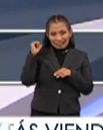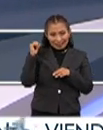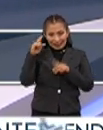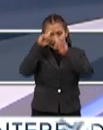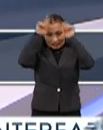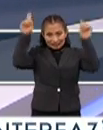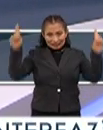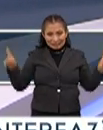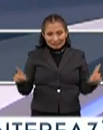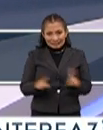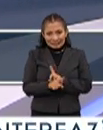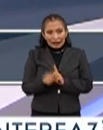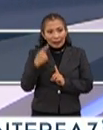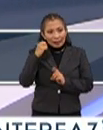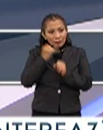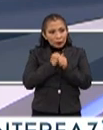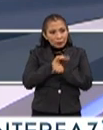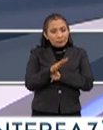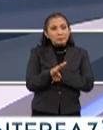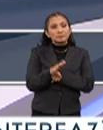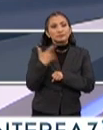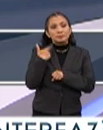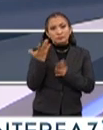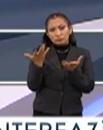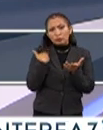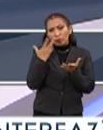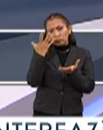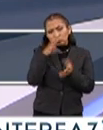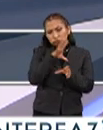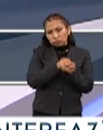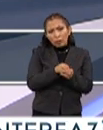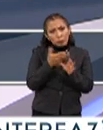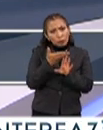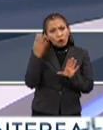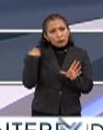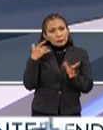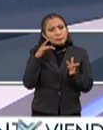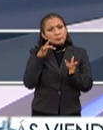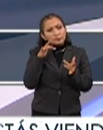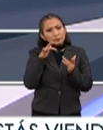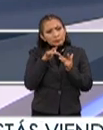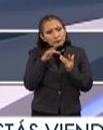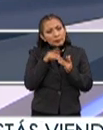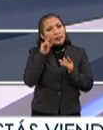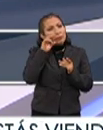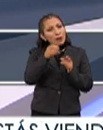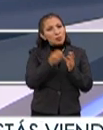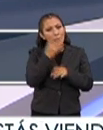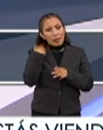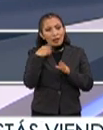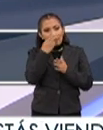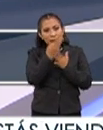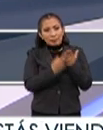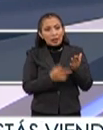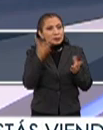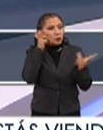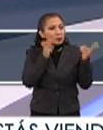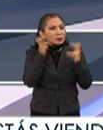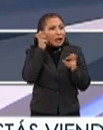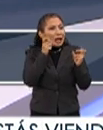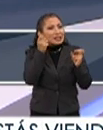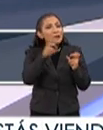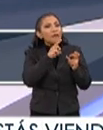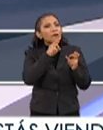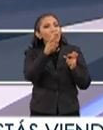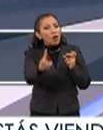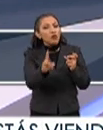nosotros esta formación muy didáctica, muy completa, muy interactiva a partir de estas nuevas filosofías. Vamos a escuchar un poquito